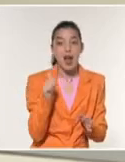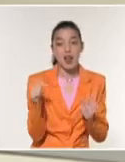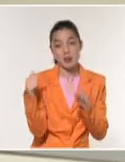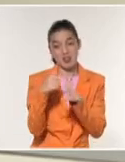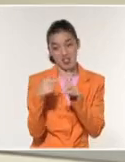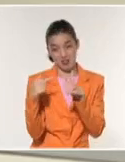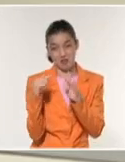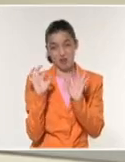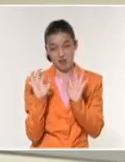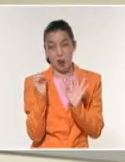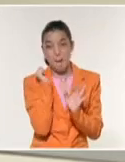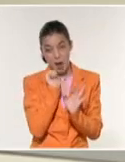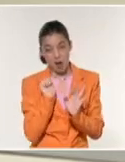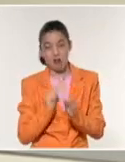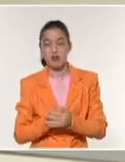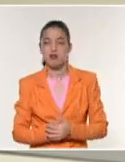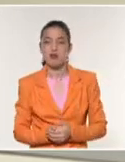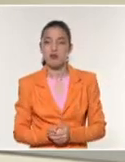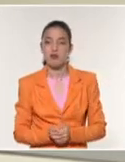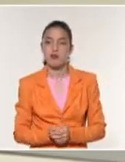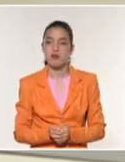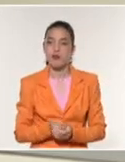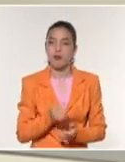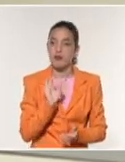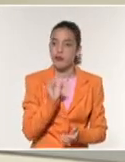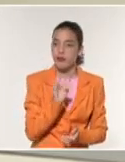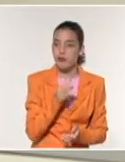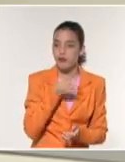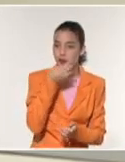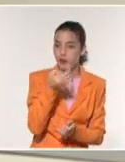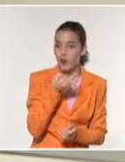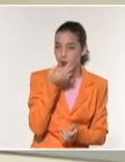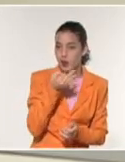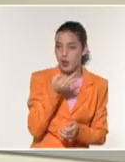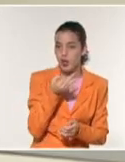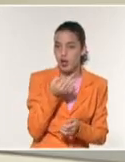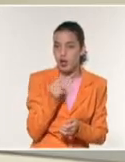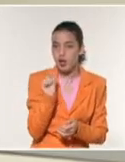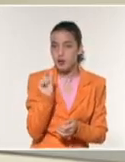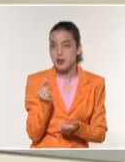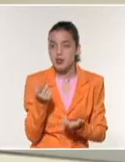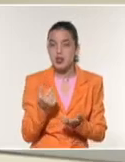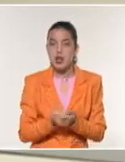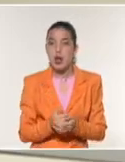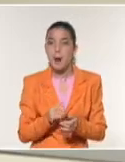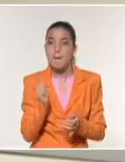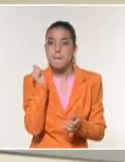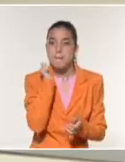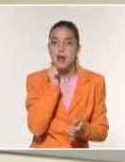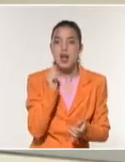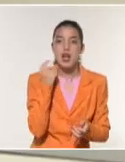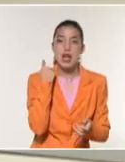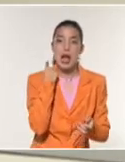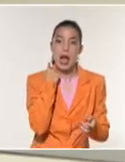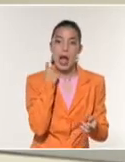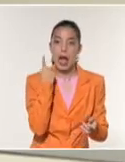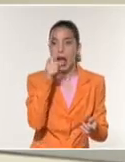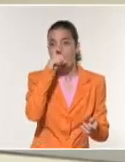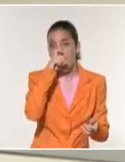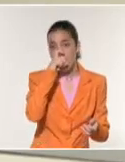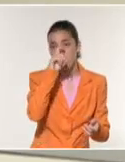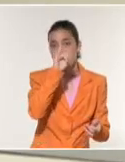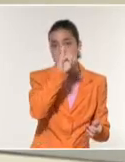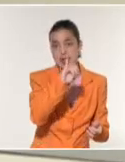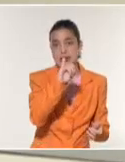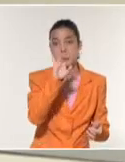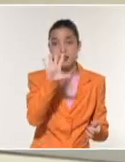artículo 144, refleja que cuando el sancionado tiene más de 65 años de edad, ha mantenido un buen comportamiento